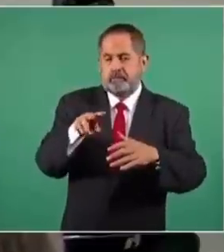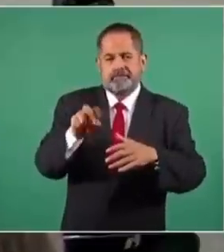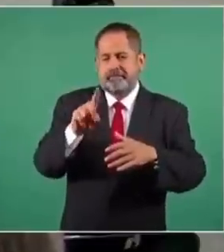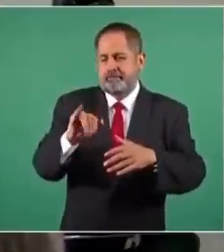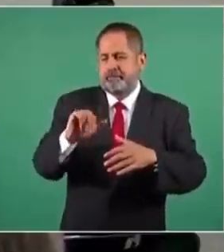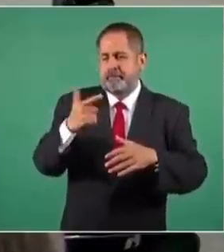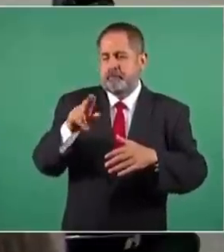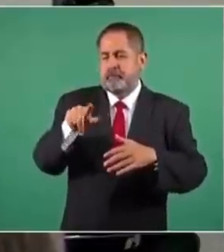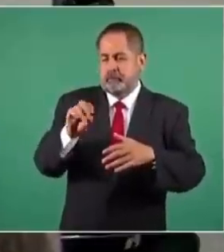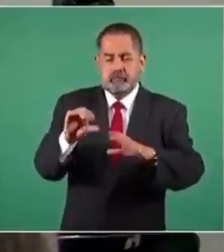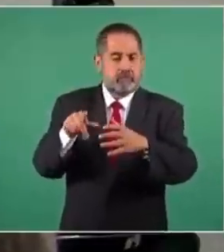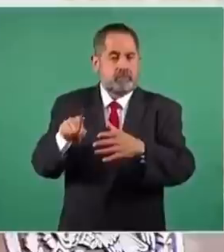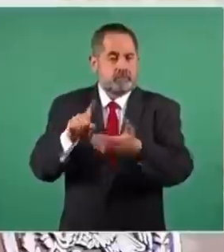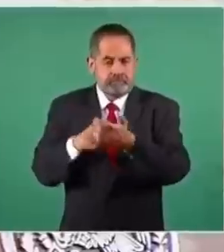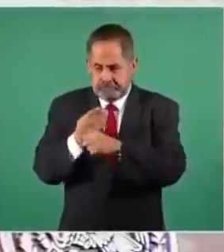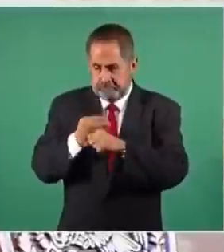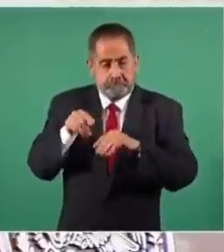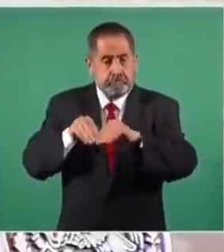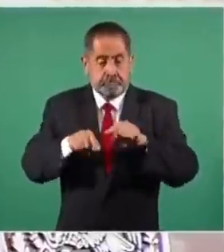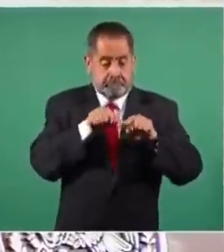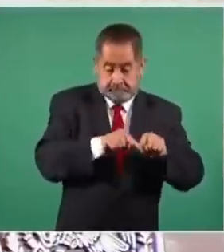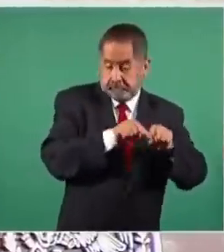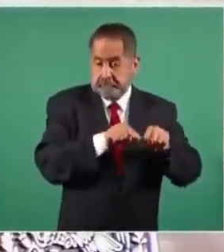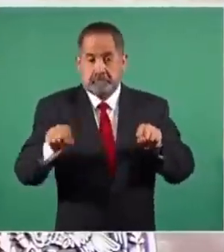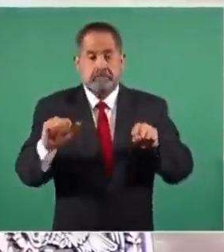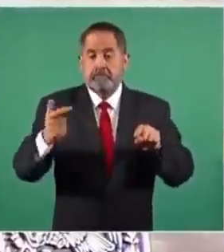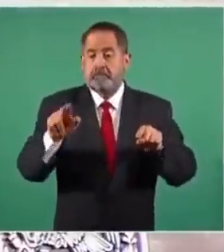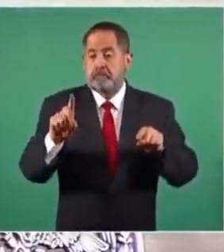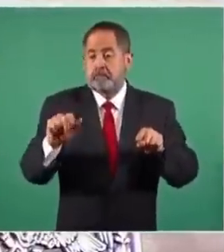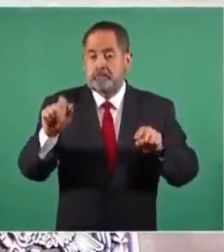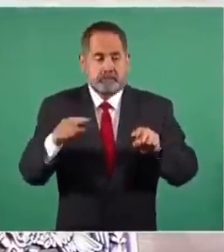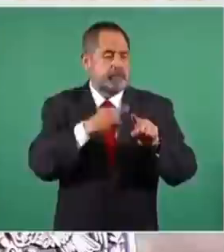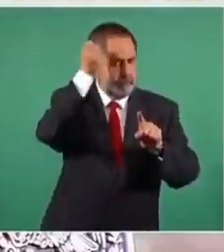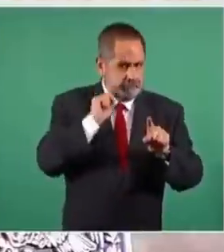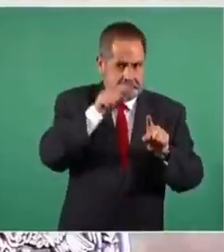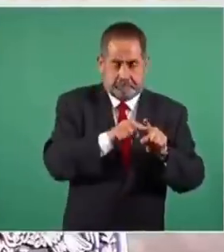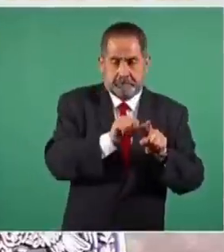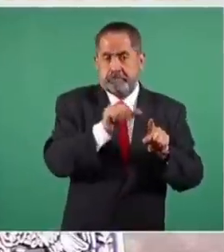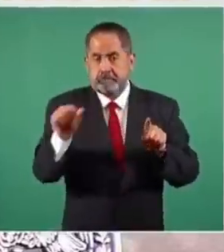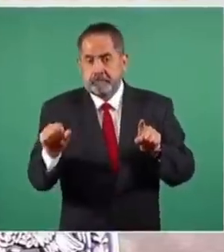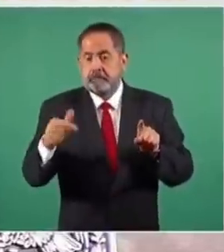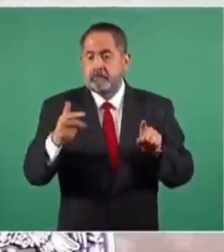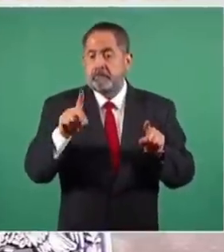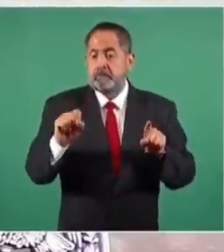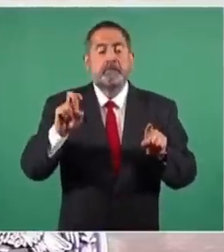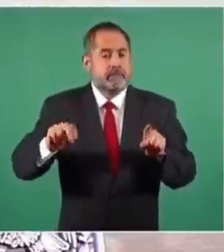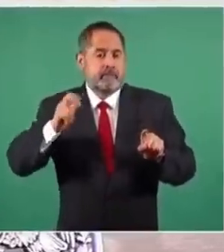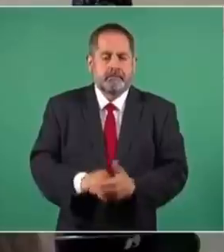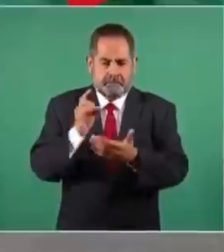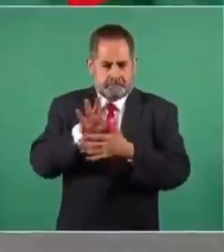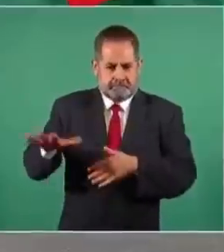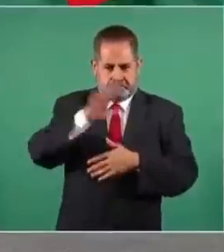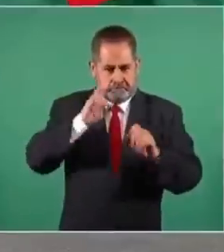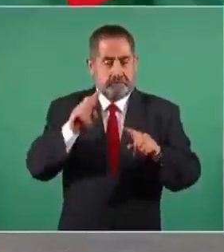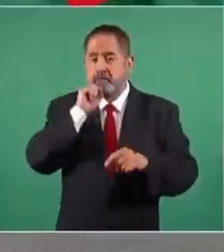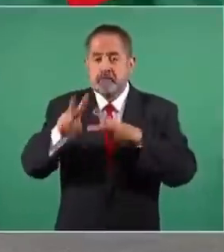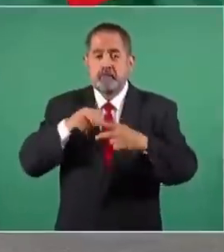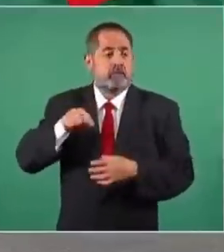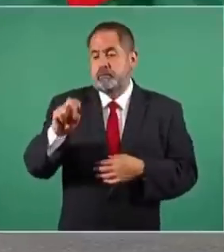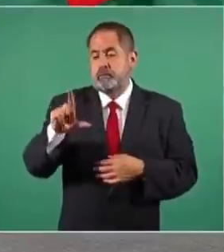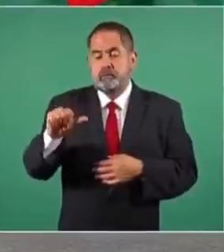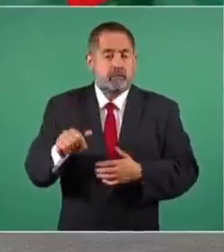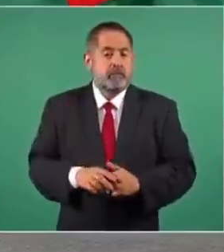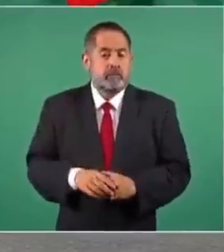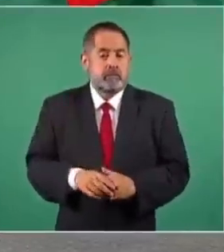haciendo el camino de Badiraguato a Guadalupe y Calvo. Badiraguato es Sinaloa, Guadalupe y Calvo es Chihuahua. Porque también voy a ir a